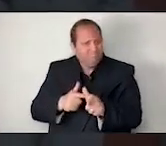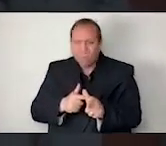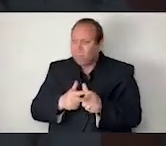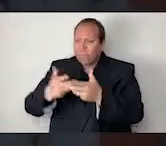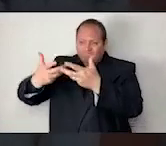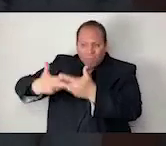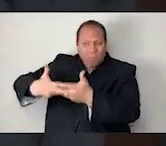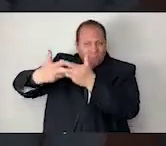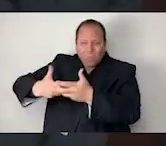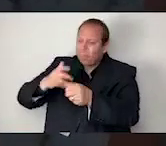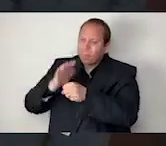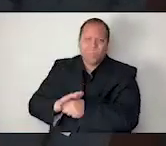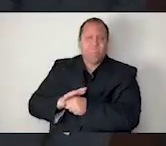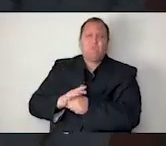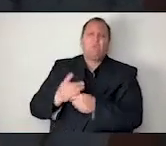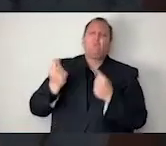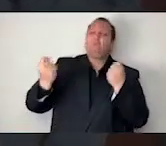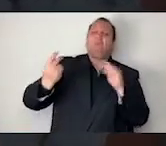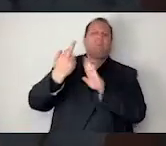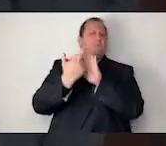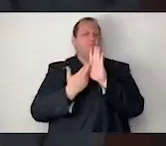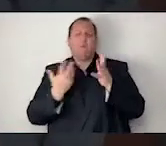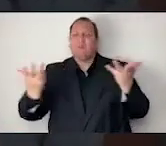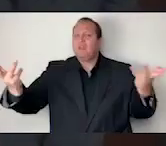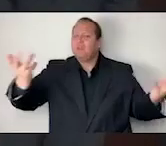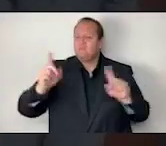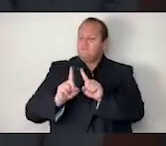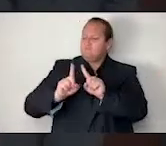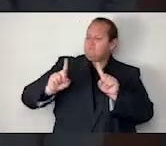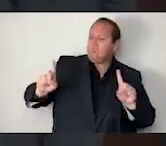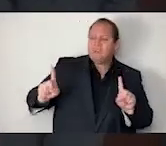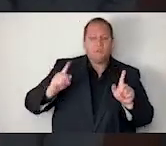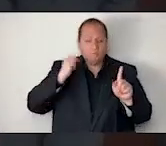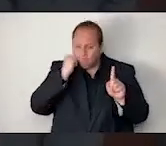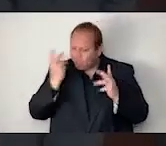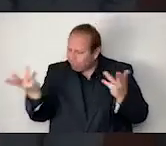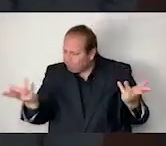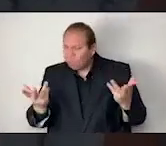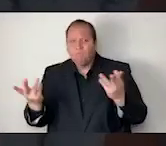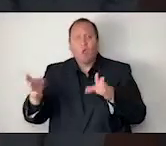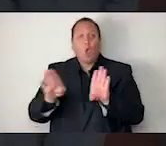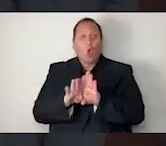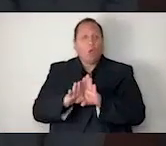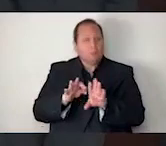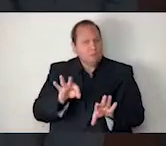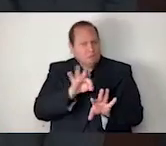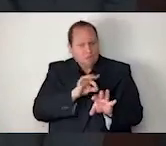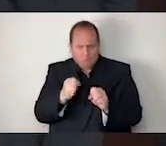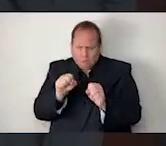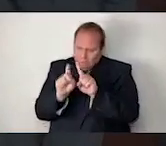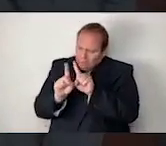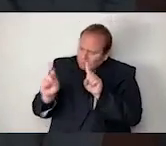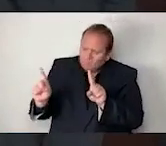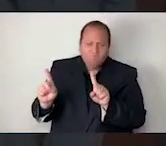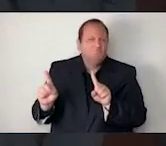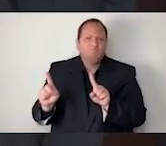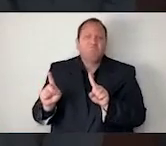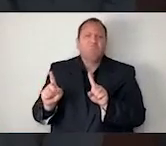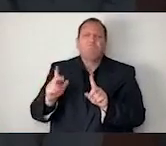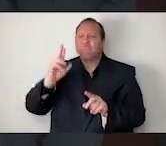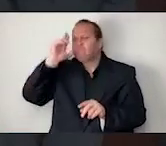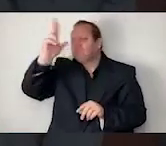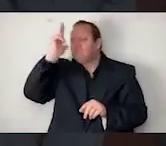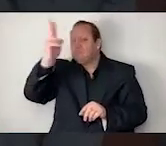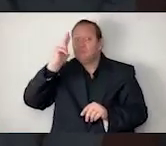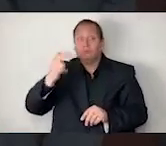violando todas las reglas de distanciamiento de la sana distancia y pues no no